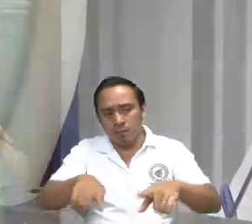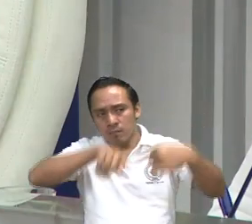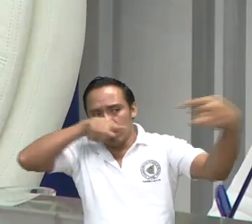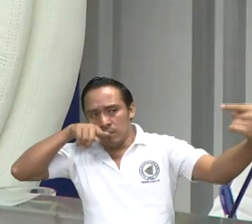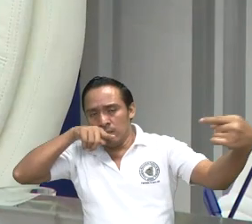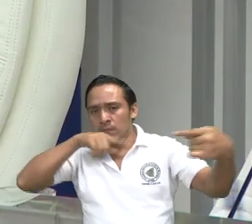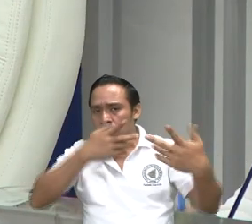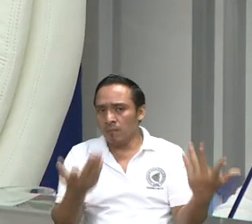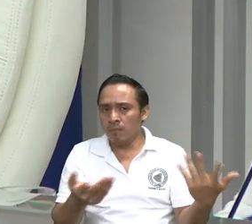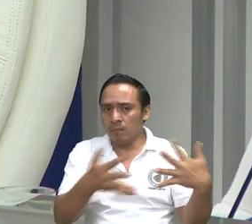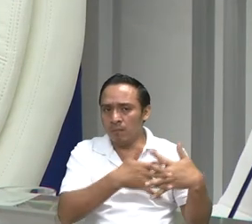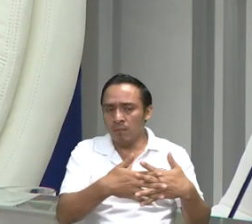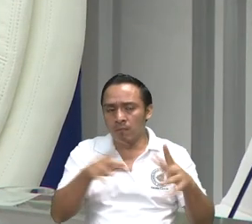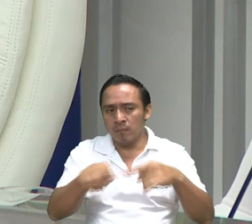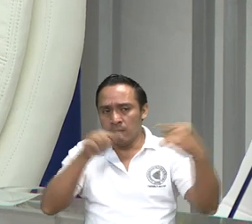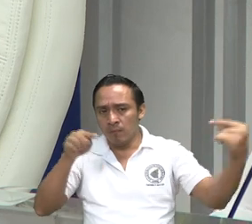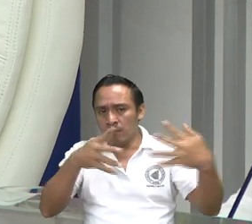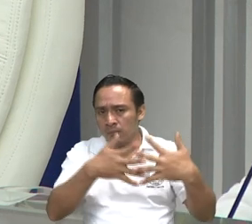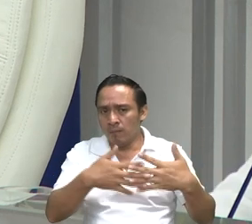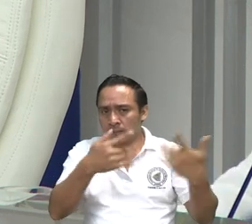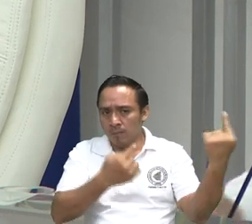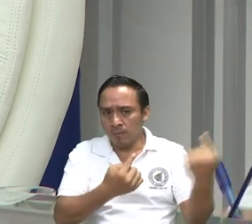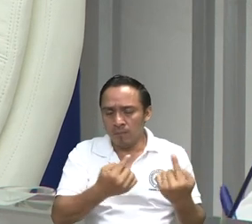antiintervencionismo y antiimperialismo.